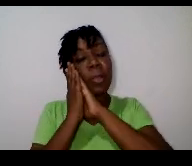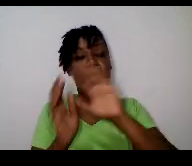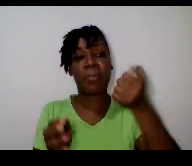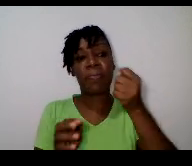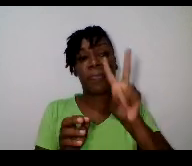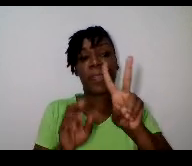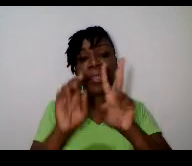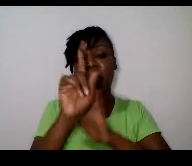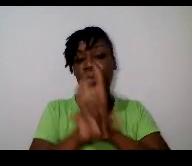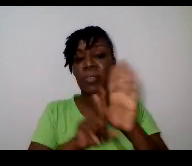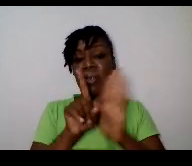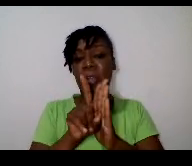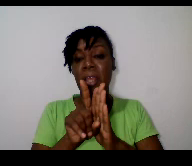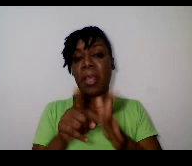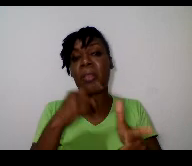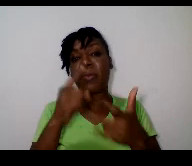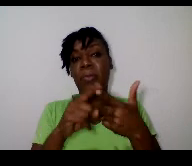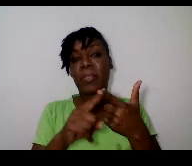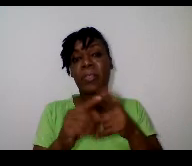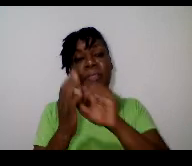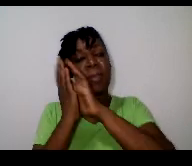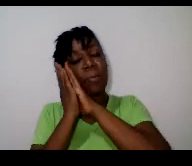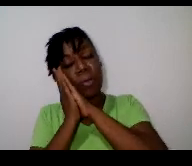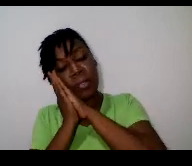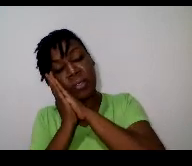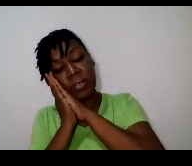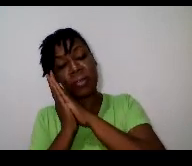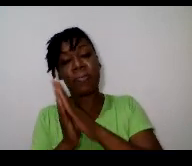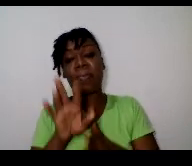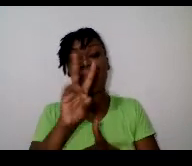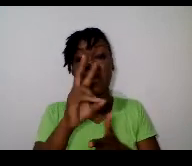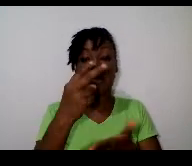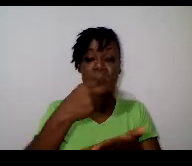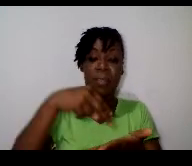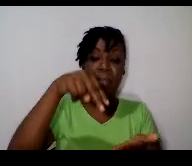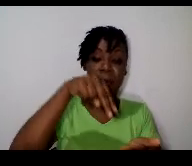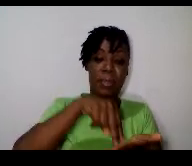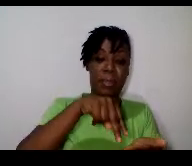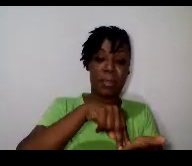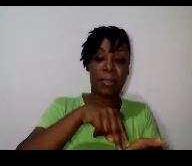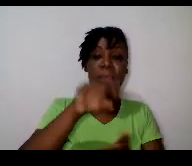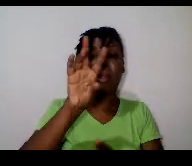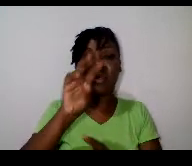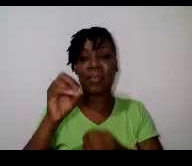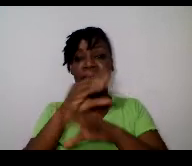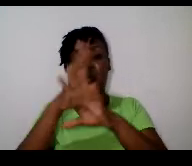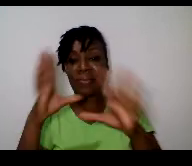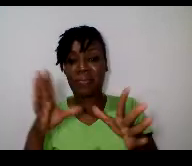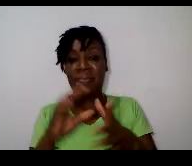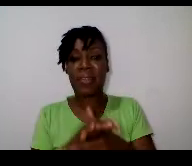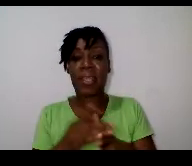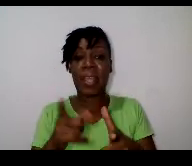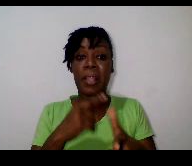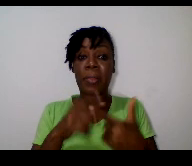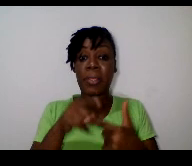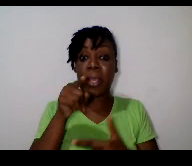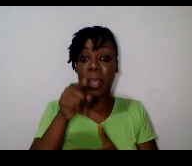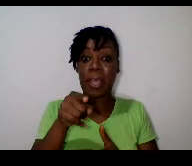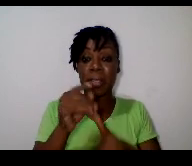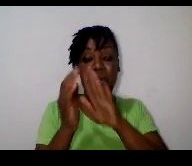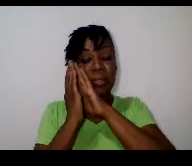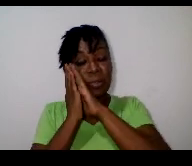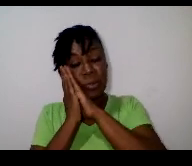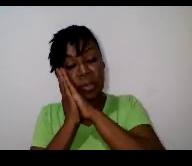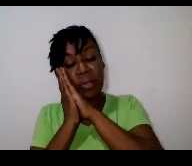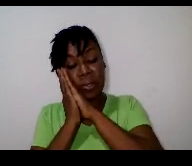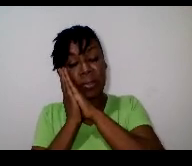levanta a las 7 de la mañana. Vamos a suponer que duerme el promedio. Este niño también nos tenemos que asegurar que ese sueño sea de calidad. ¿Qué